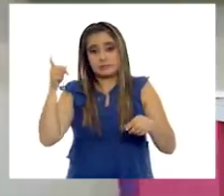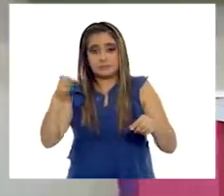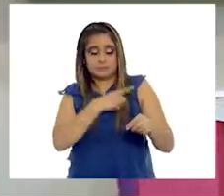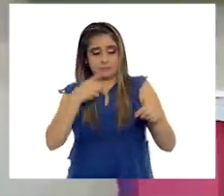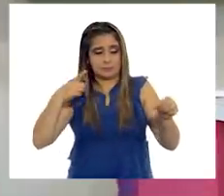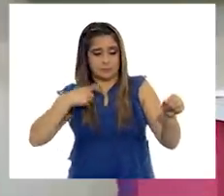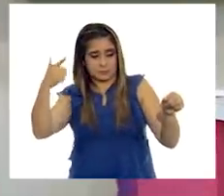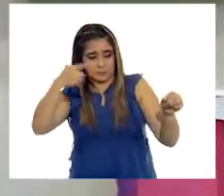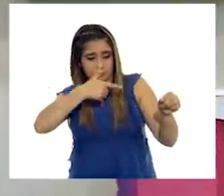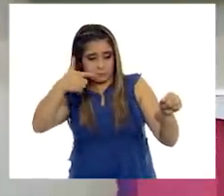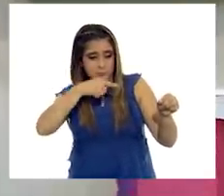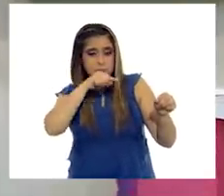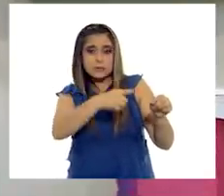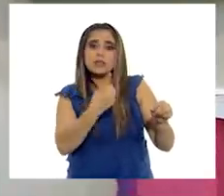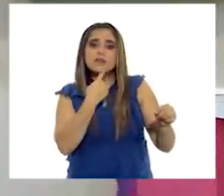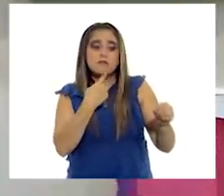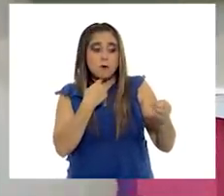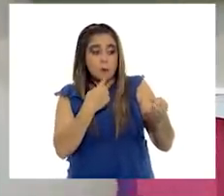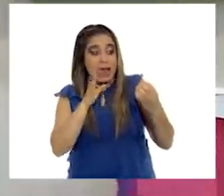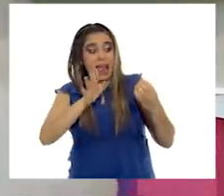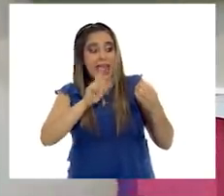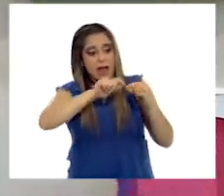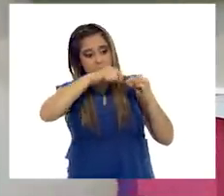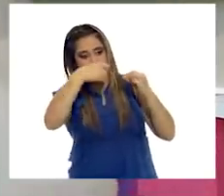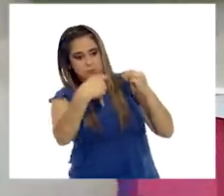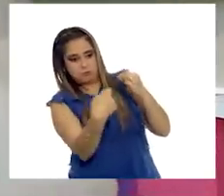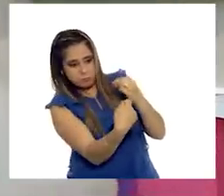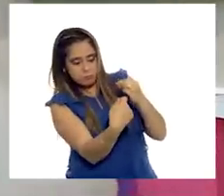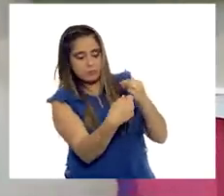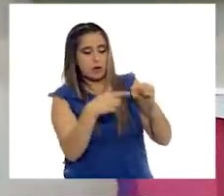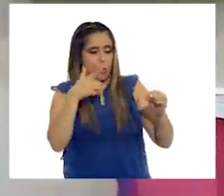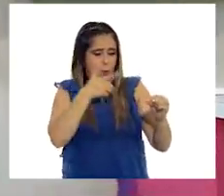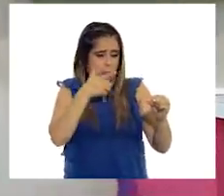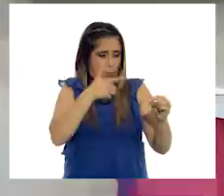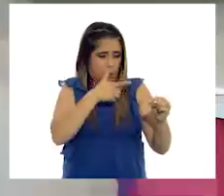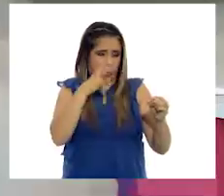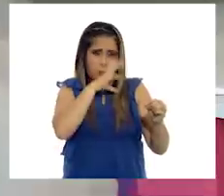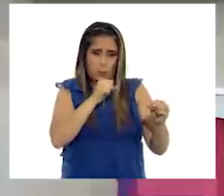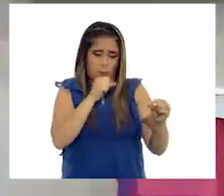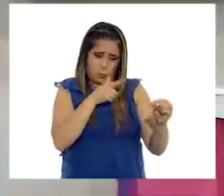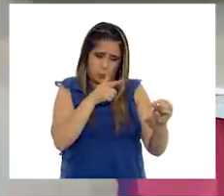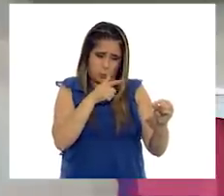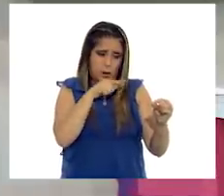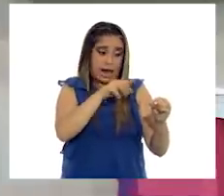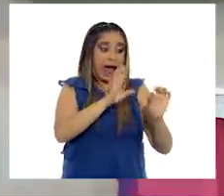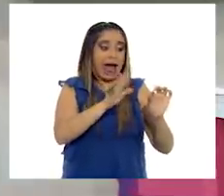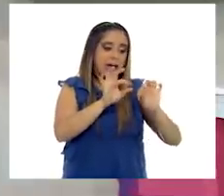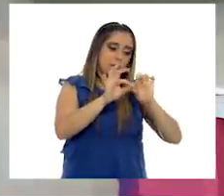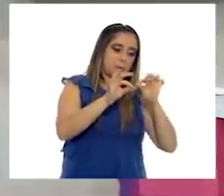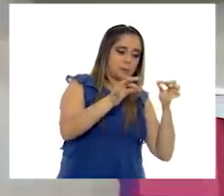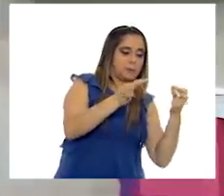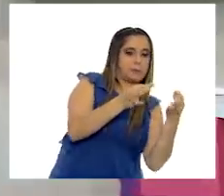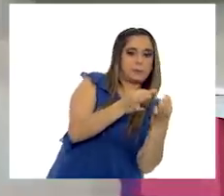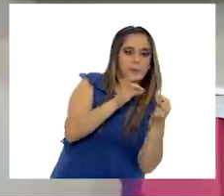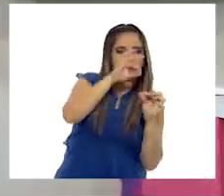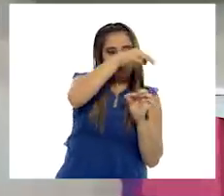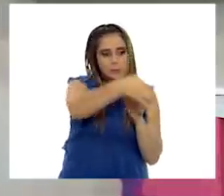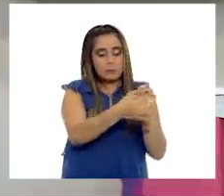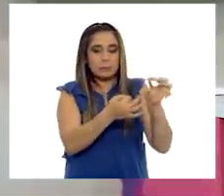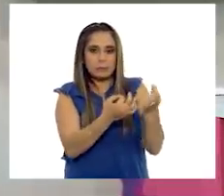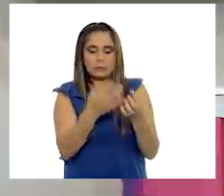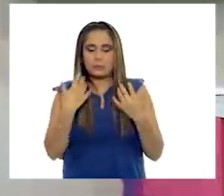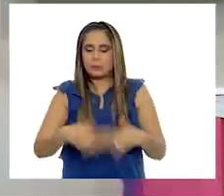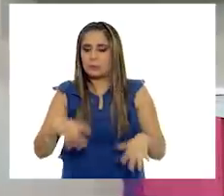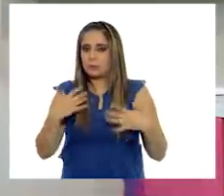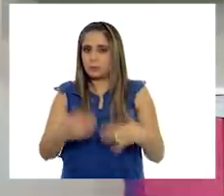rojo que sea para darle un giro, qué tanto fuego necesita. Pero, Mariana, estamos viendo hasta